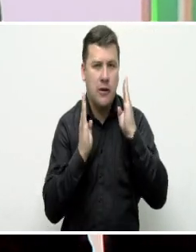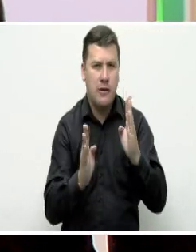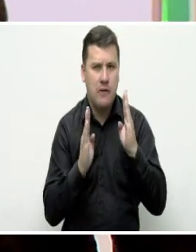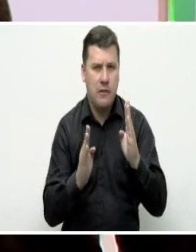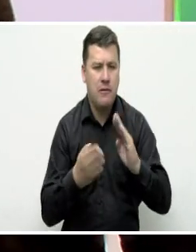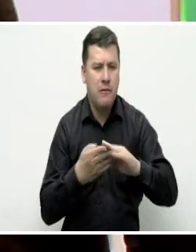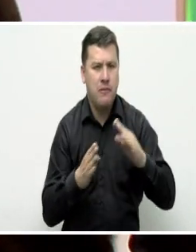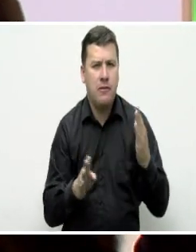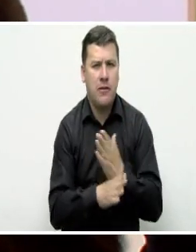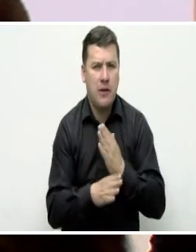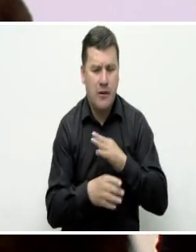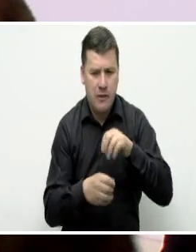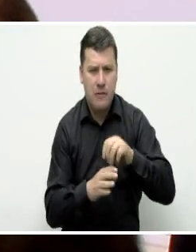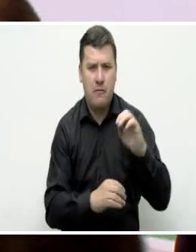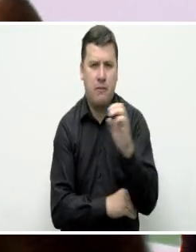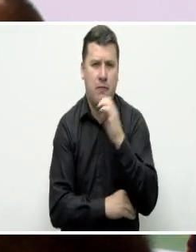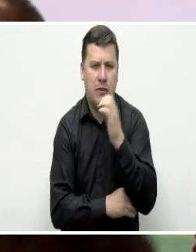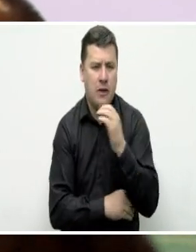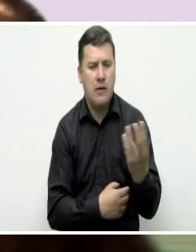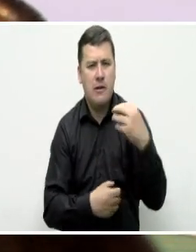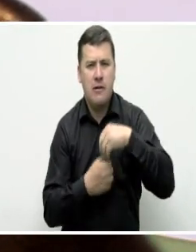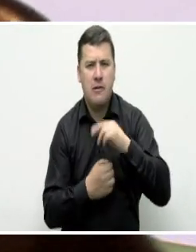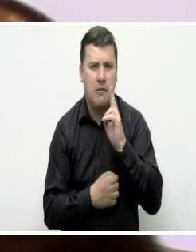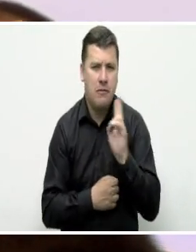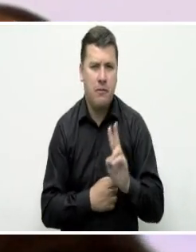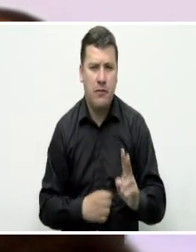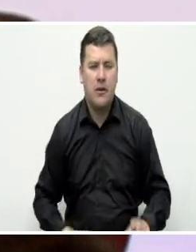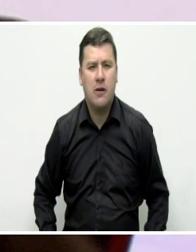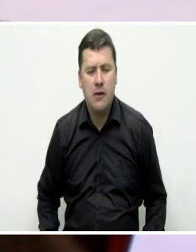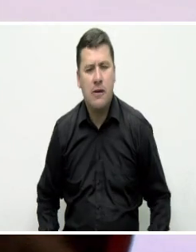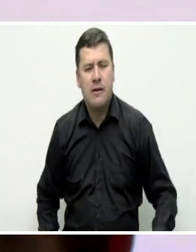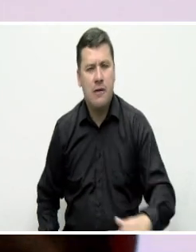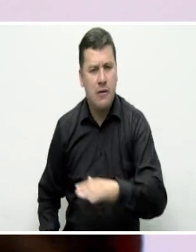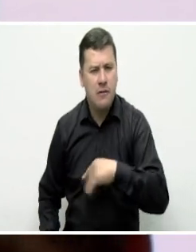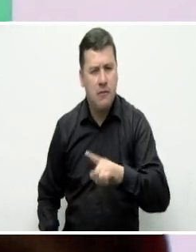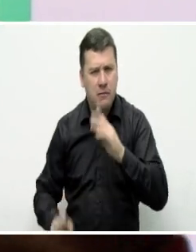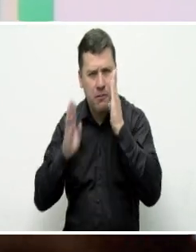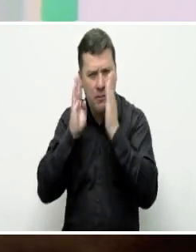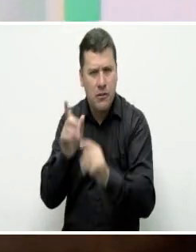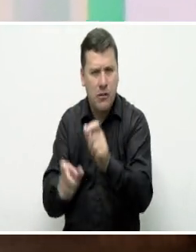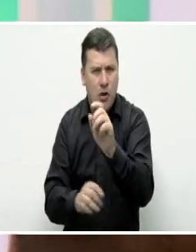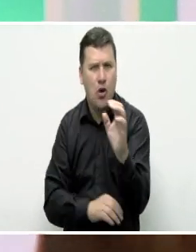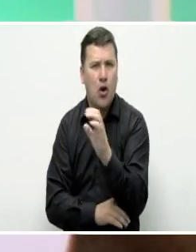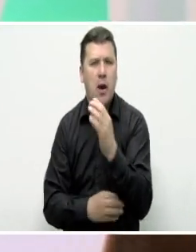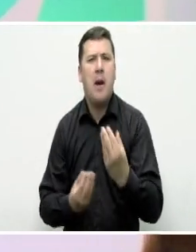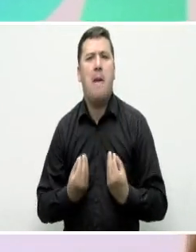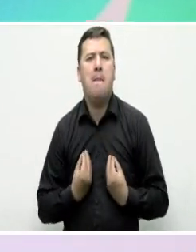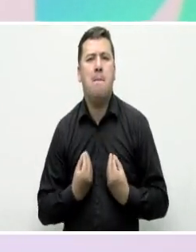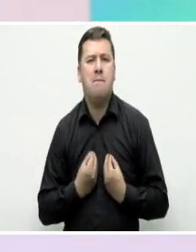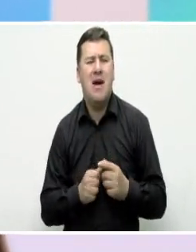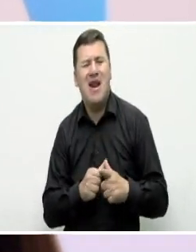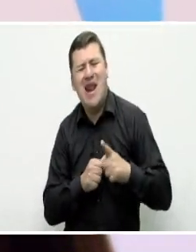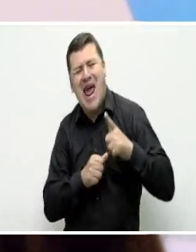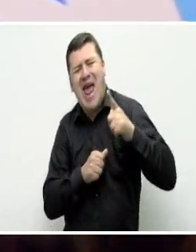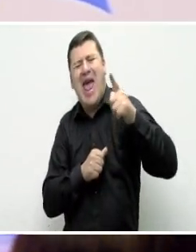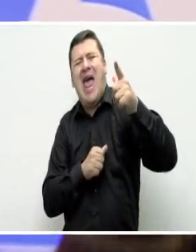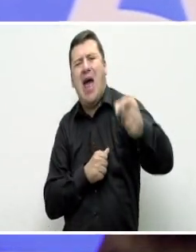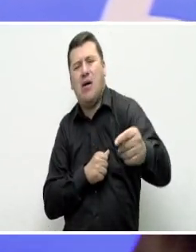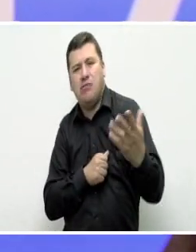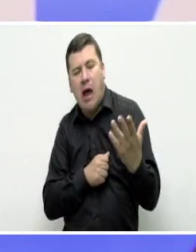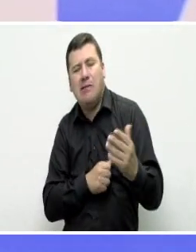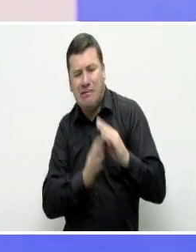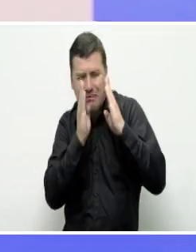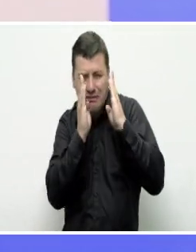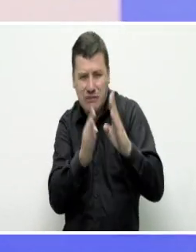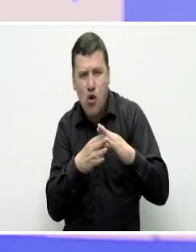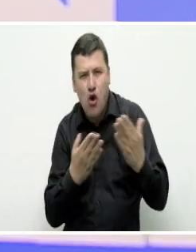esta problemática de los colombianos retornados de Venezuela, sino para atender a los colombianos que viven en las zonas más alejadas del país,